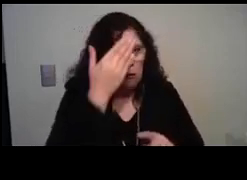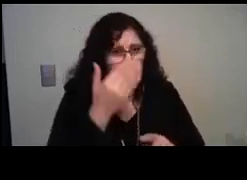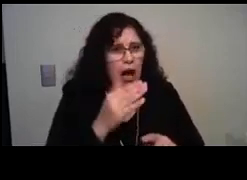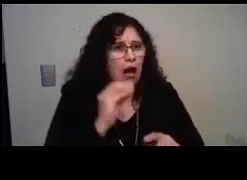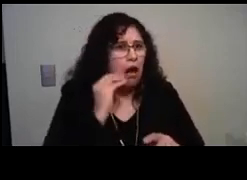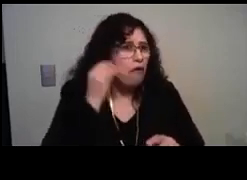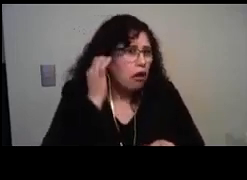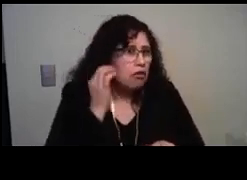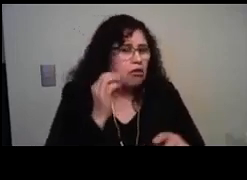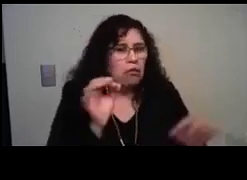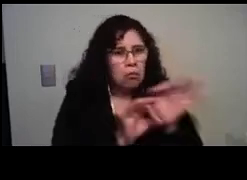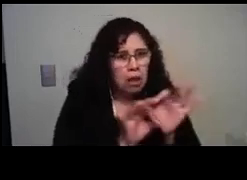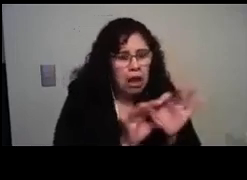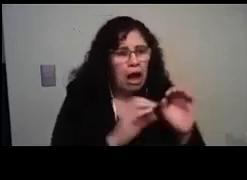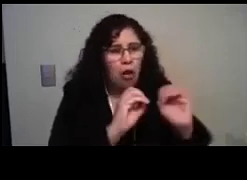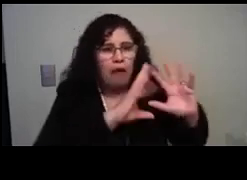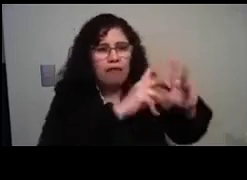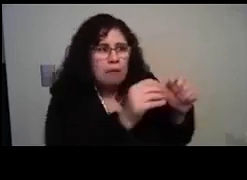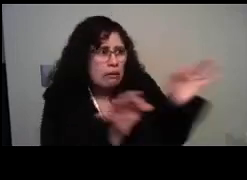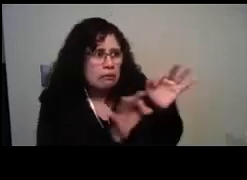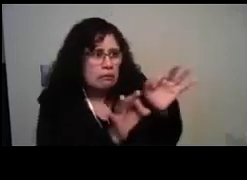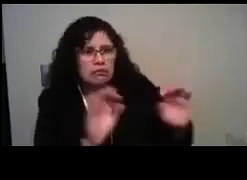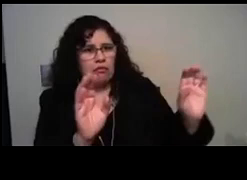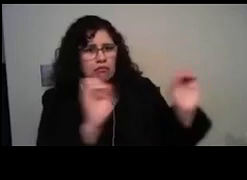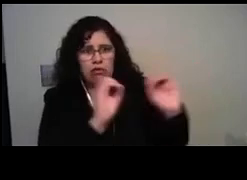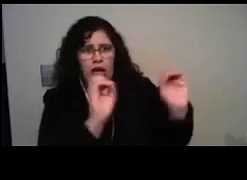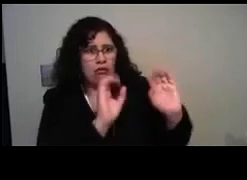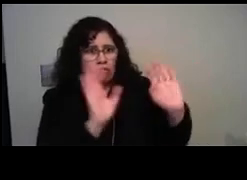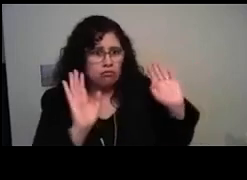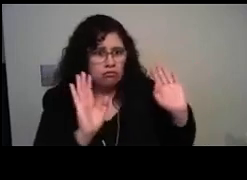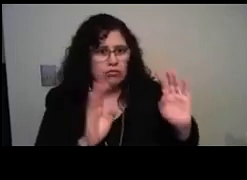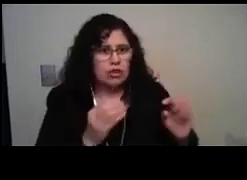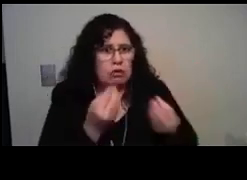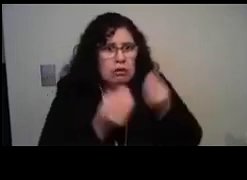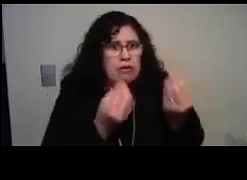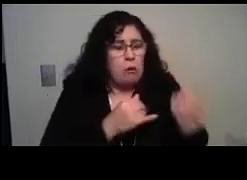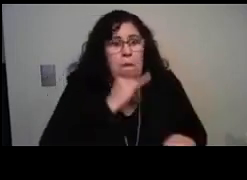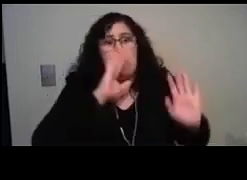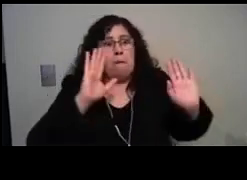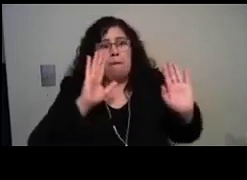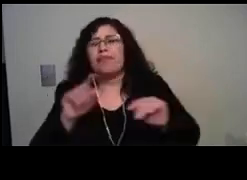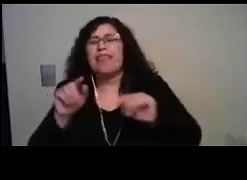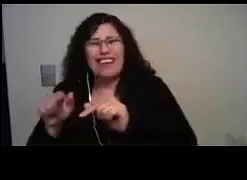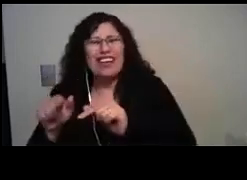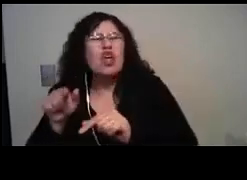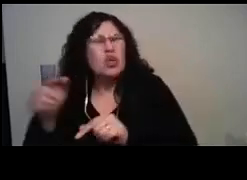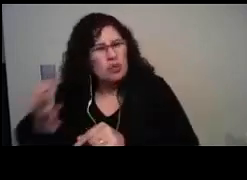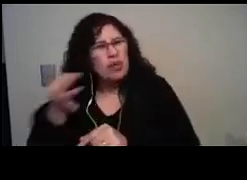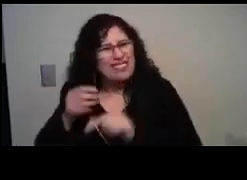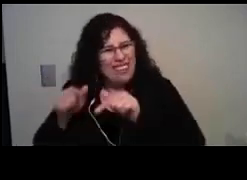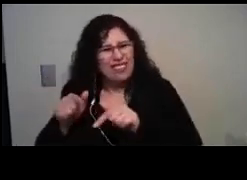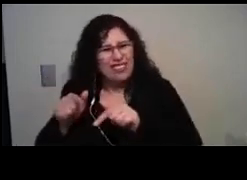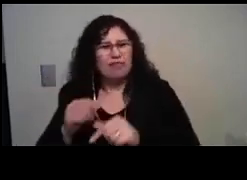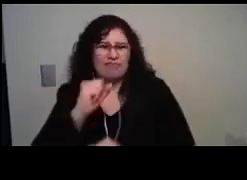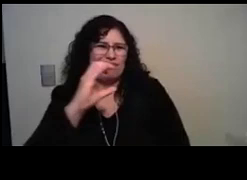nosotros no entendemos tampoco qué le pasó. Sí, bueno, lo que tú cuentas es una manifestación clínica y clara de un accidente